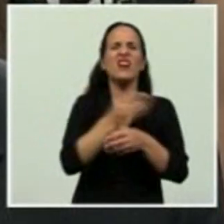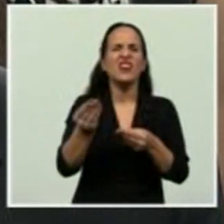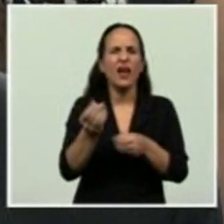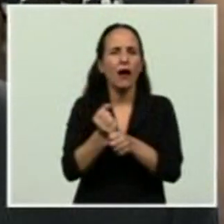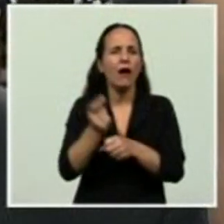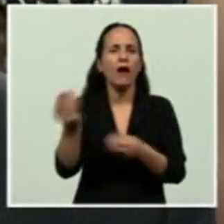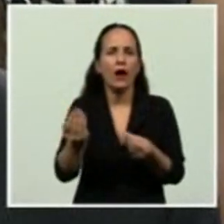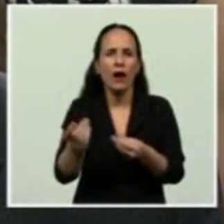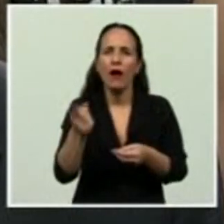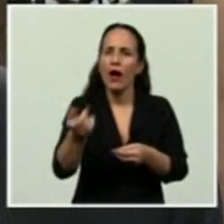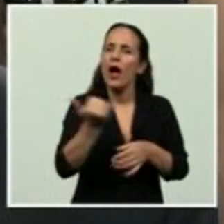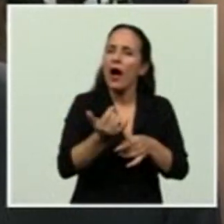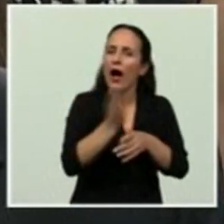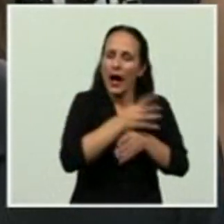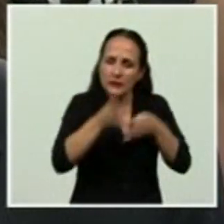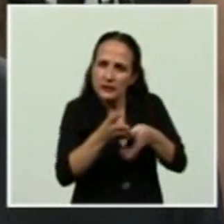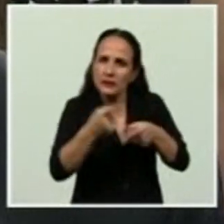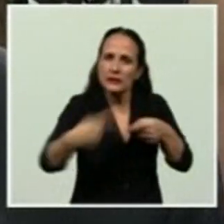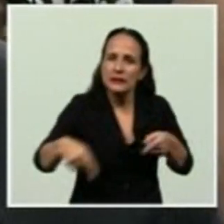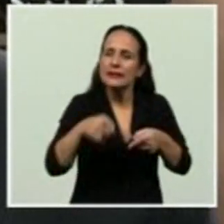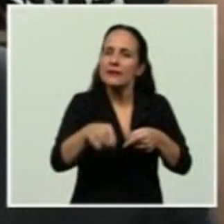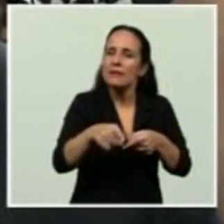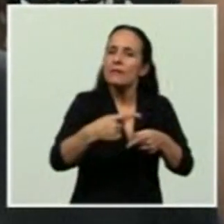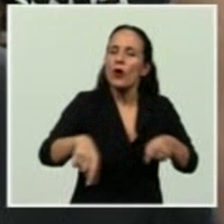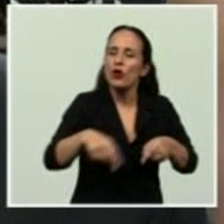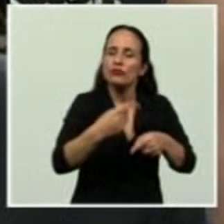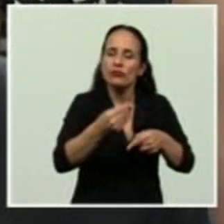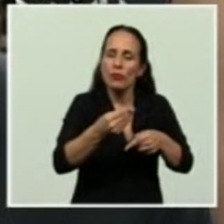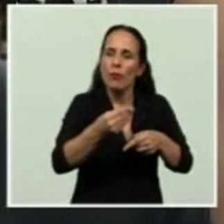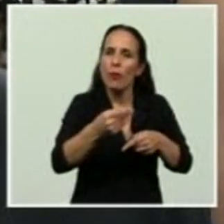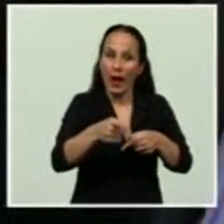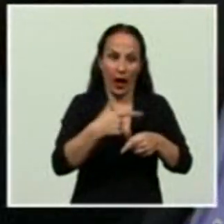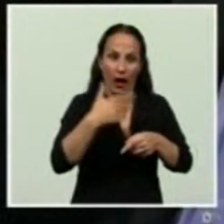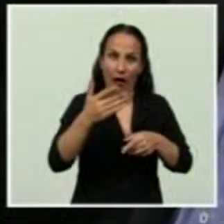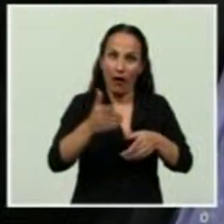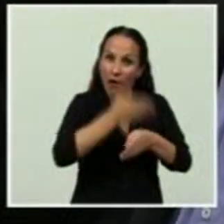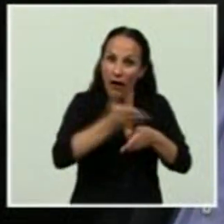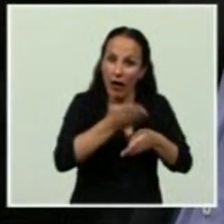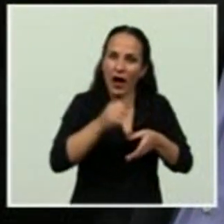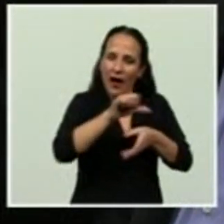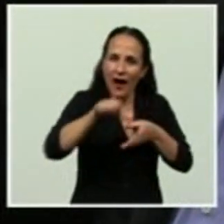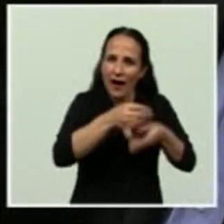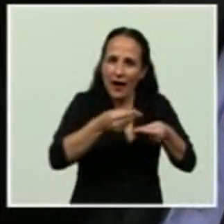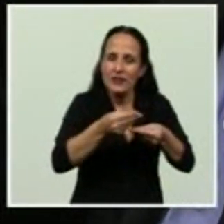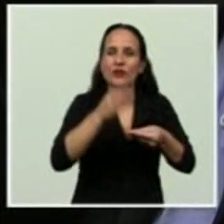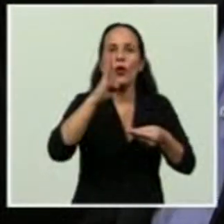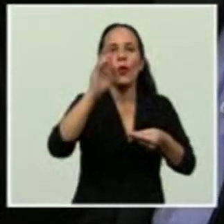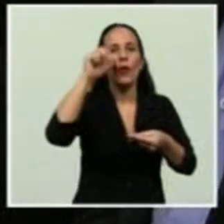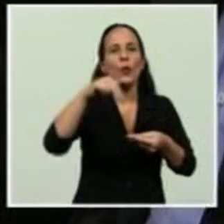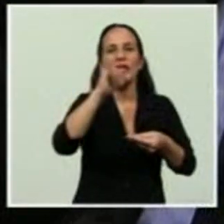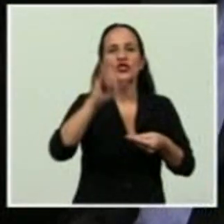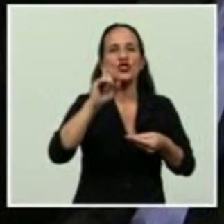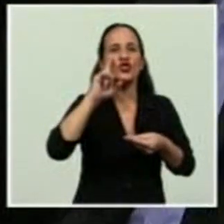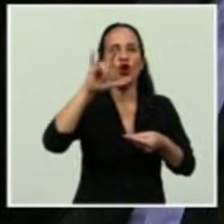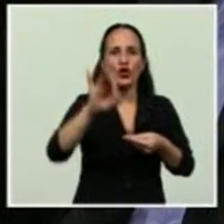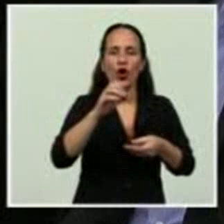catalizador y el ajuste de las condiciones del proceso que permitieron duplicar la producción de ácido benzoico de la empresa